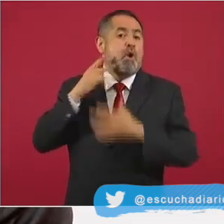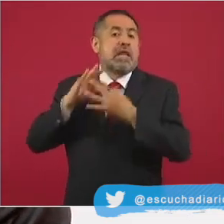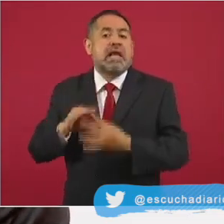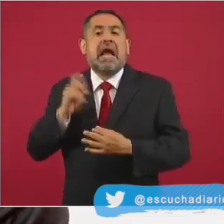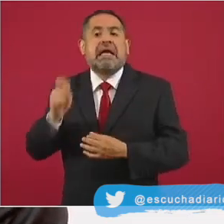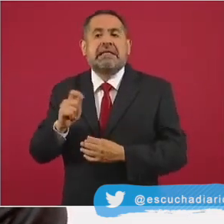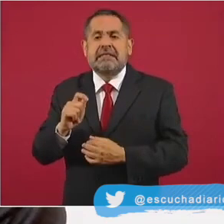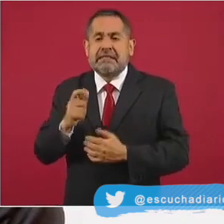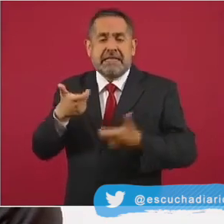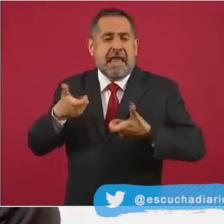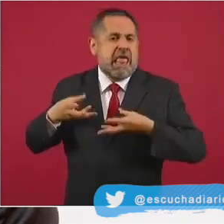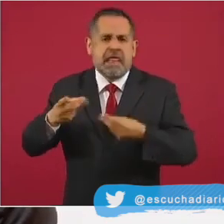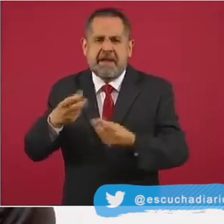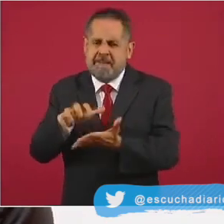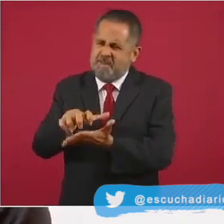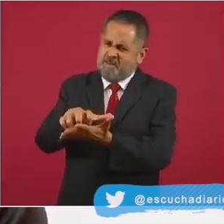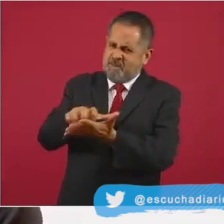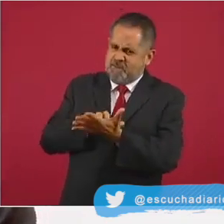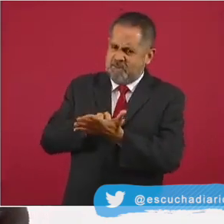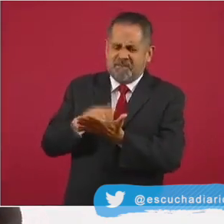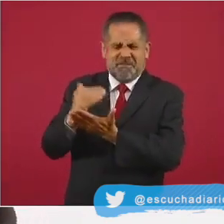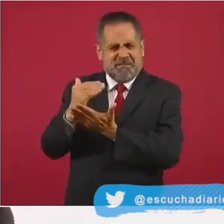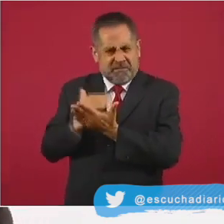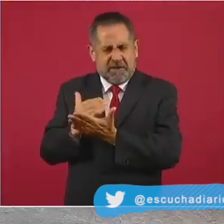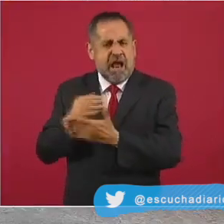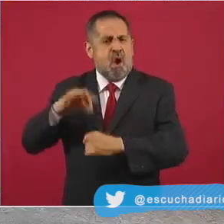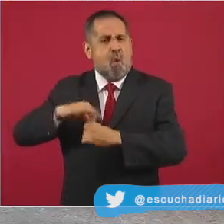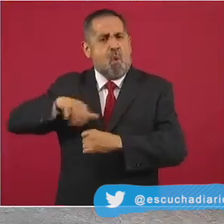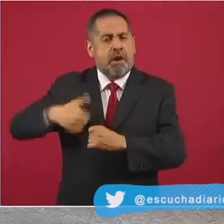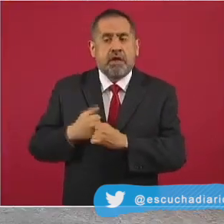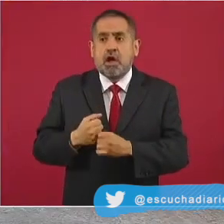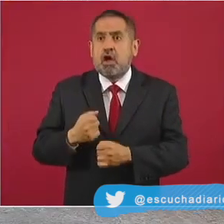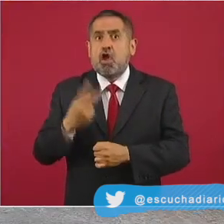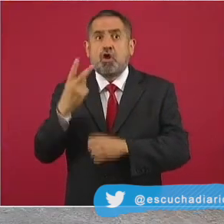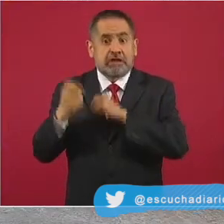republicana. Hemos ahorrado en 2 años